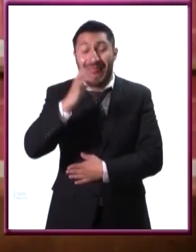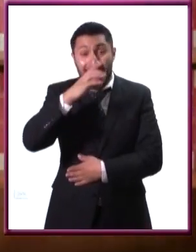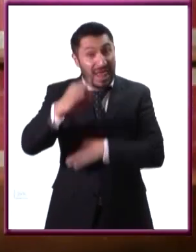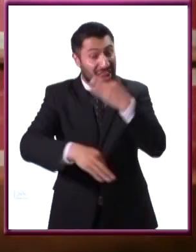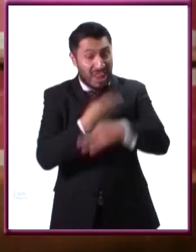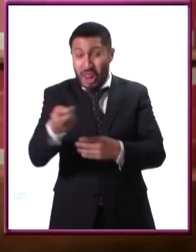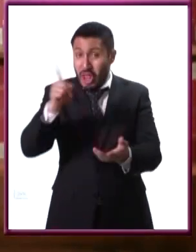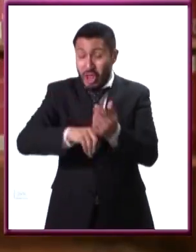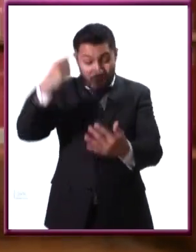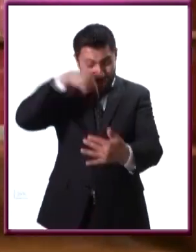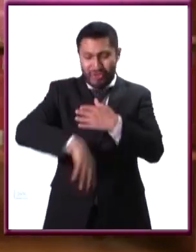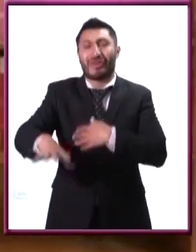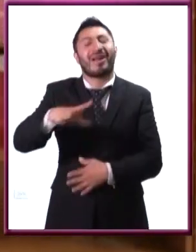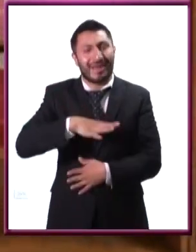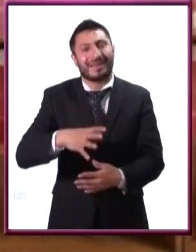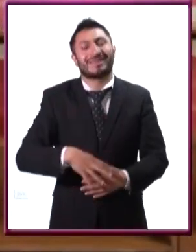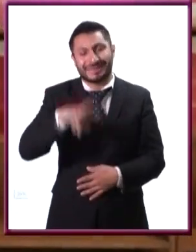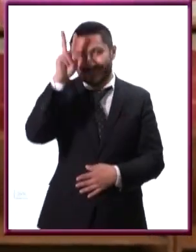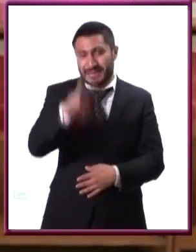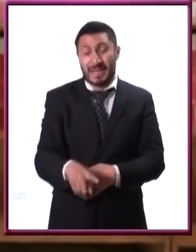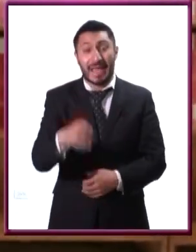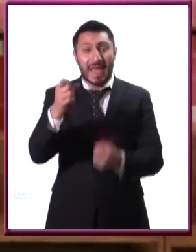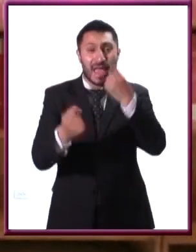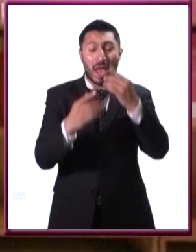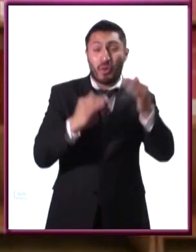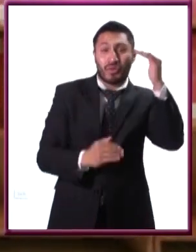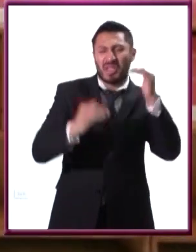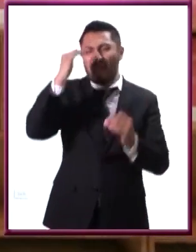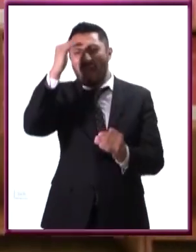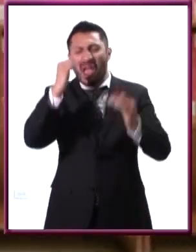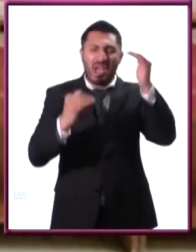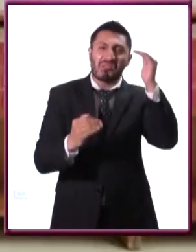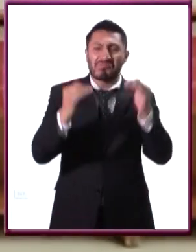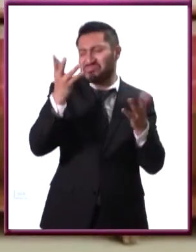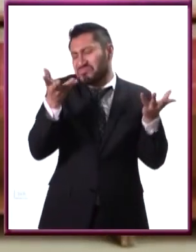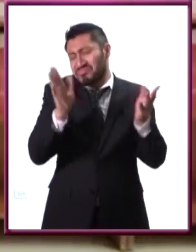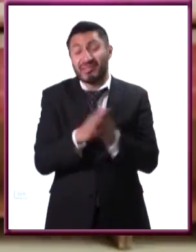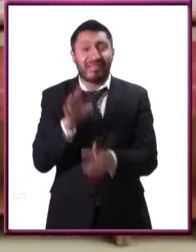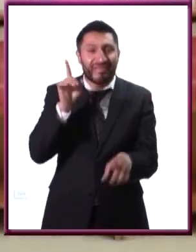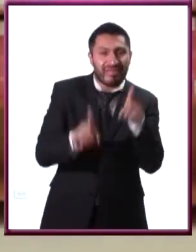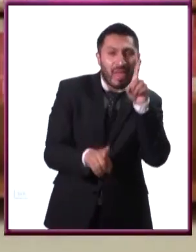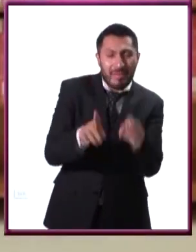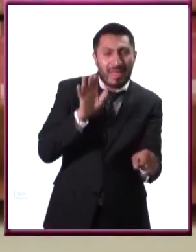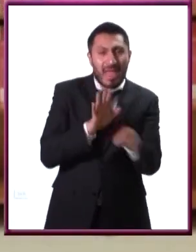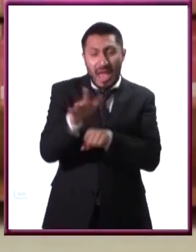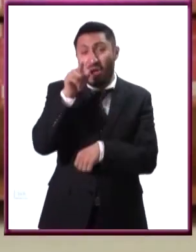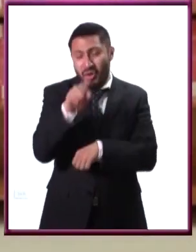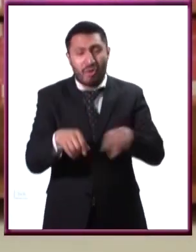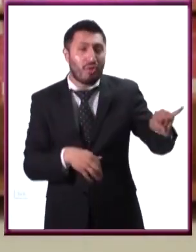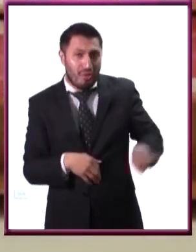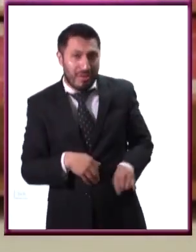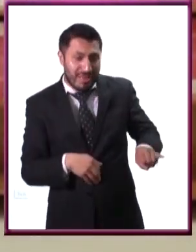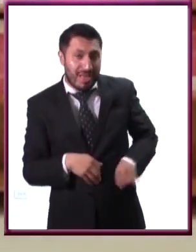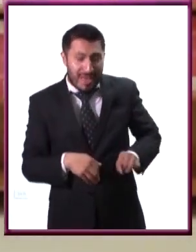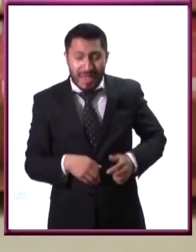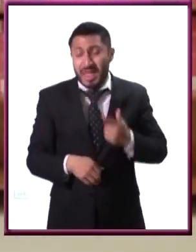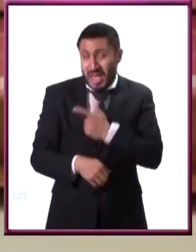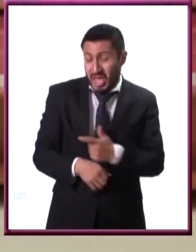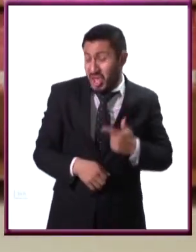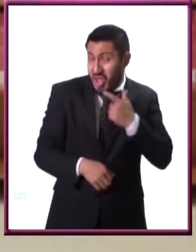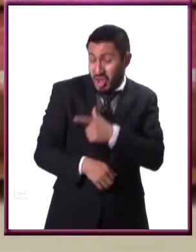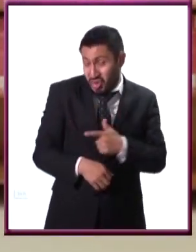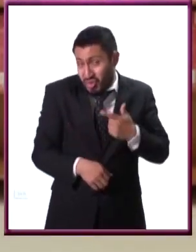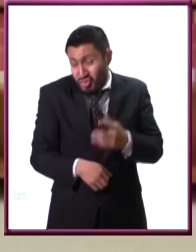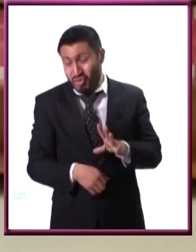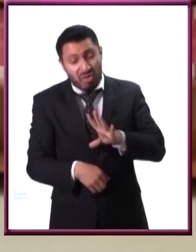la poseemos. Todos tenemos curiosidad, en mayor o menor medida, dependiendo de nuestros intereses,